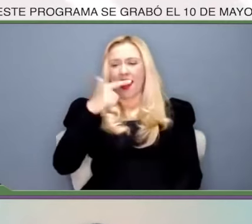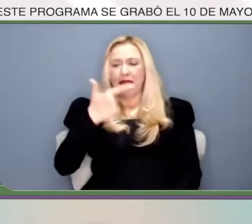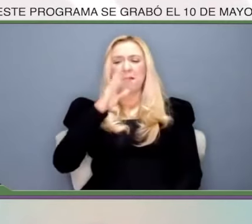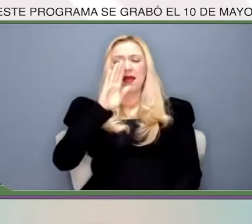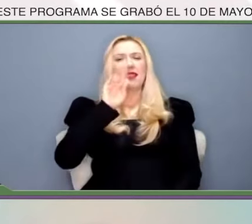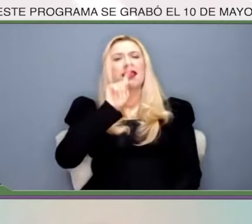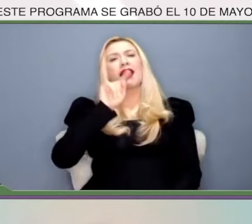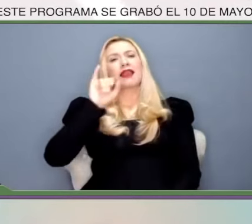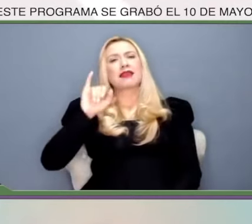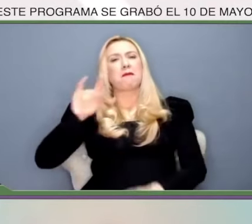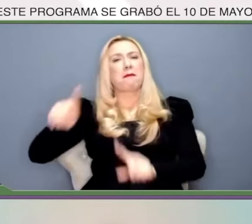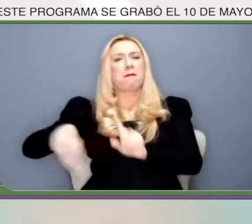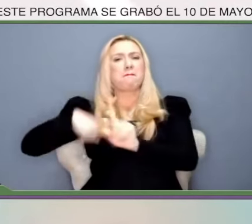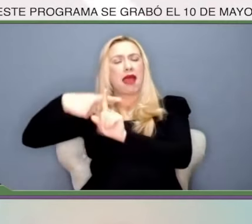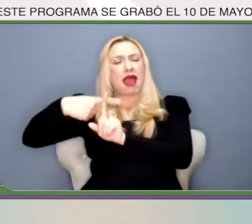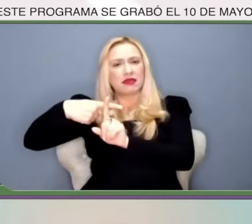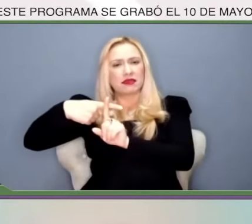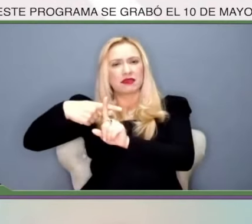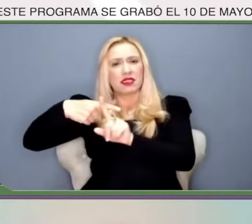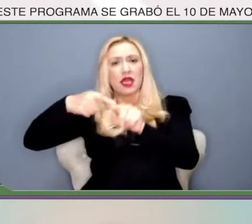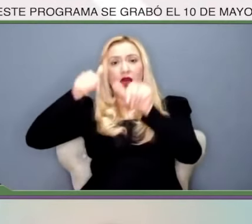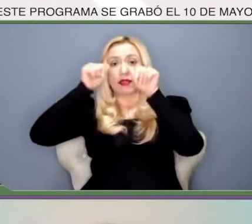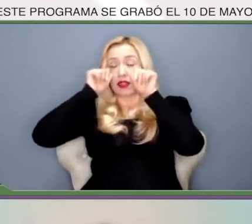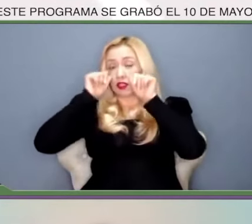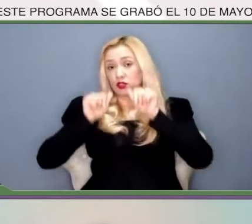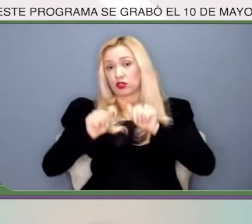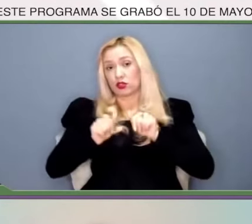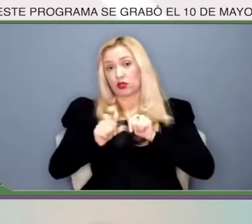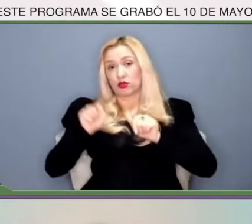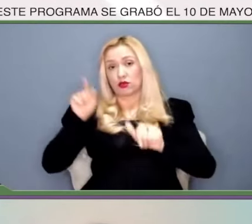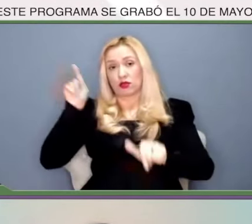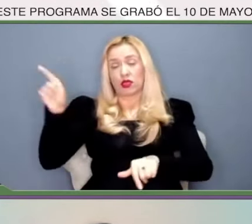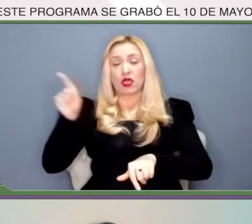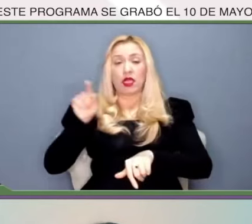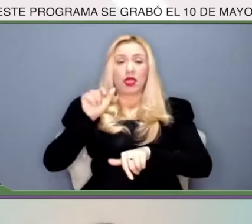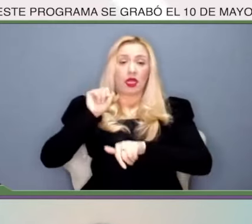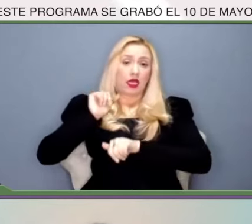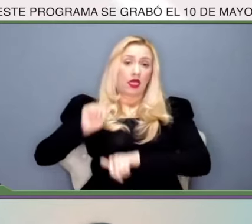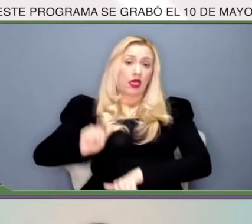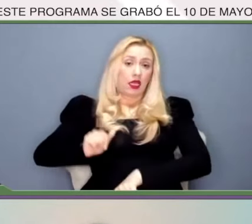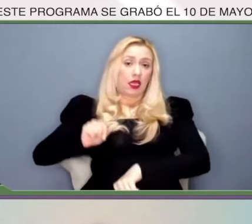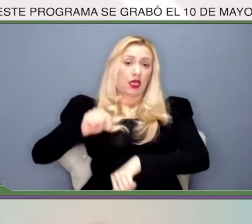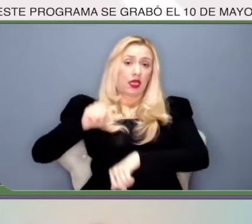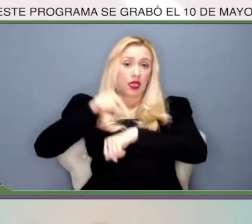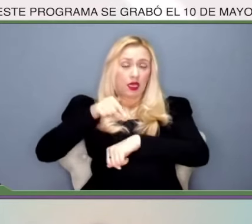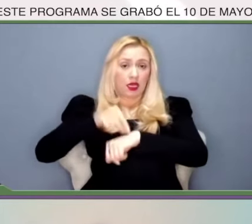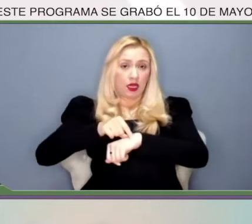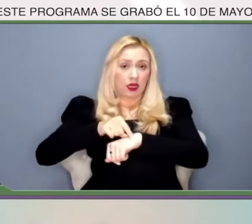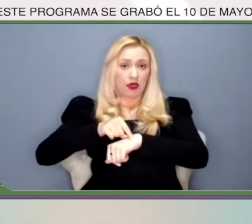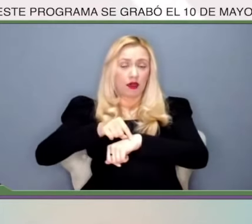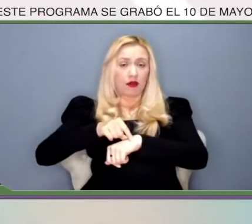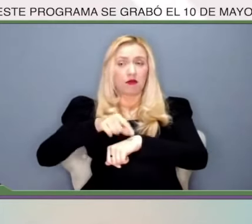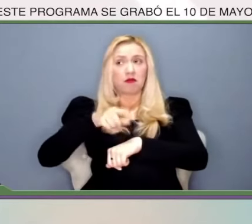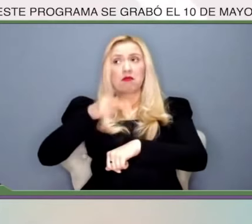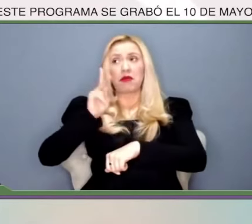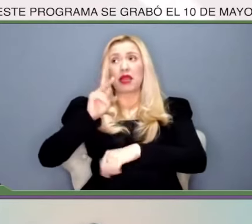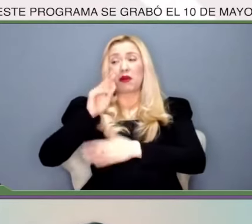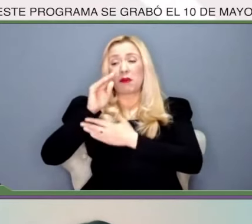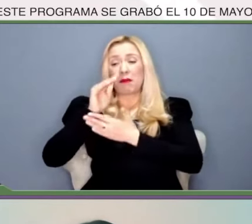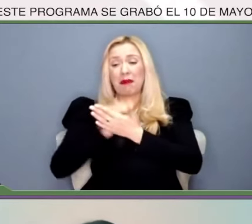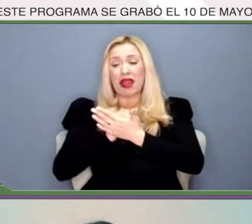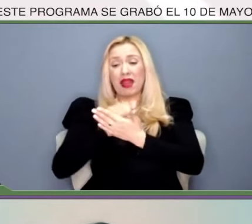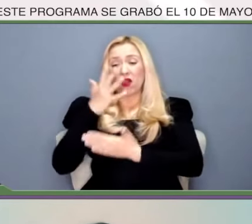seamos consideradas un grupo de atención prioritaria por la Secretaría de Salud, menos del 10% del total de los